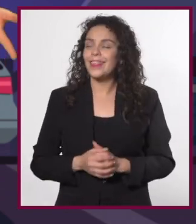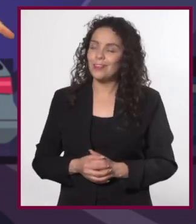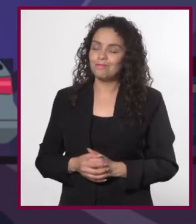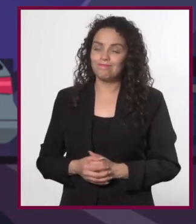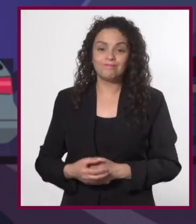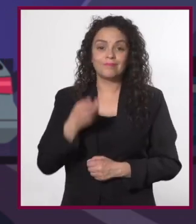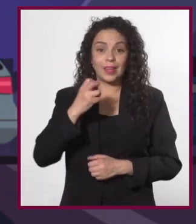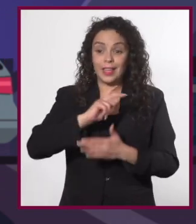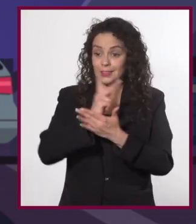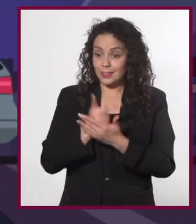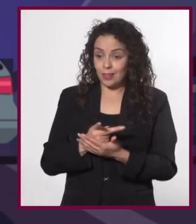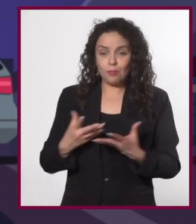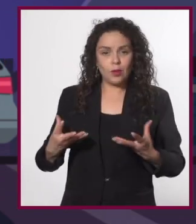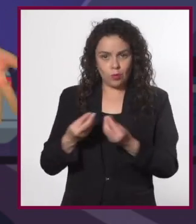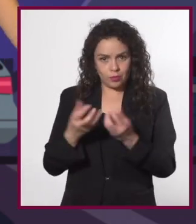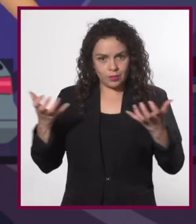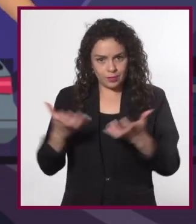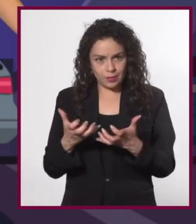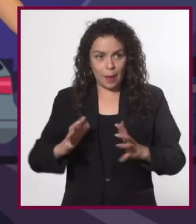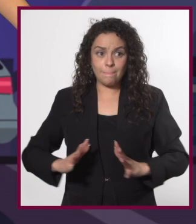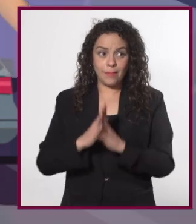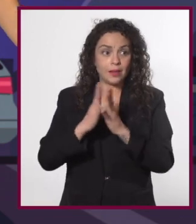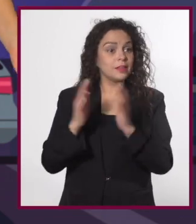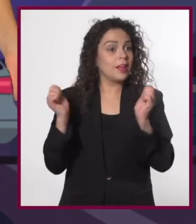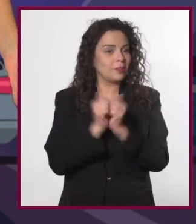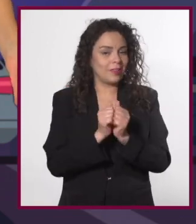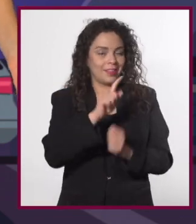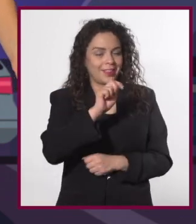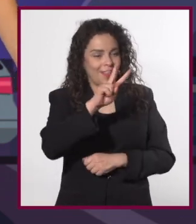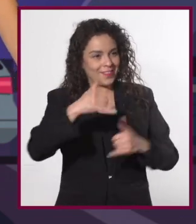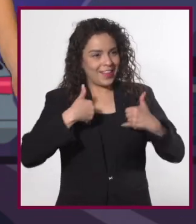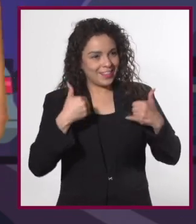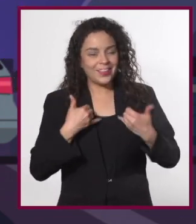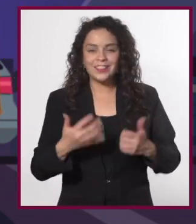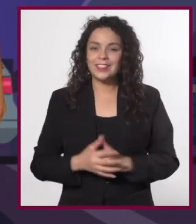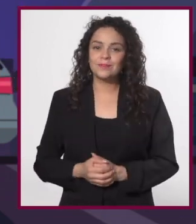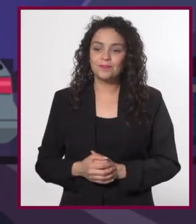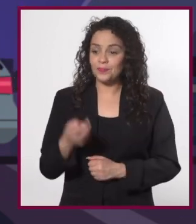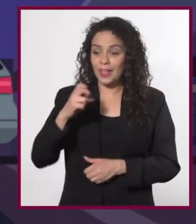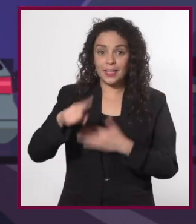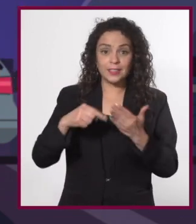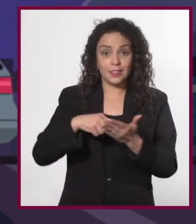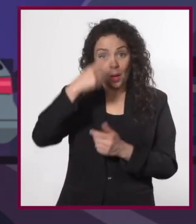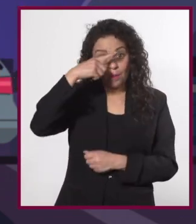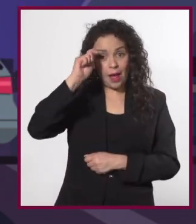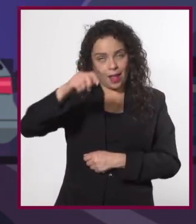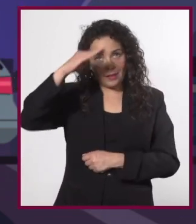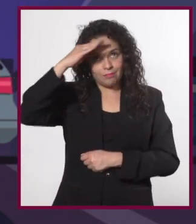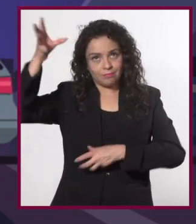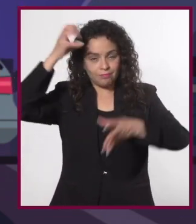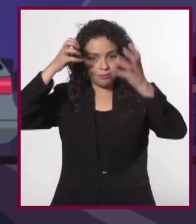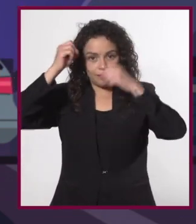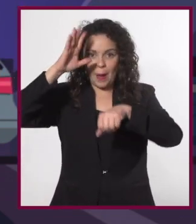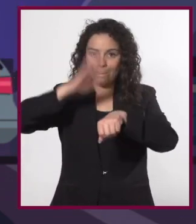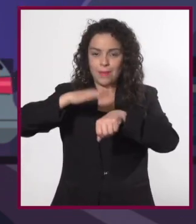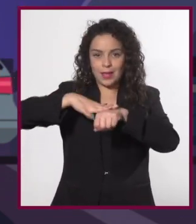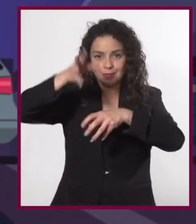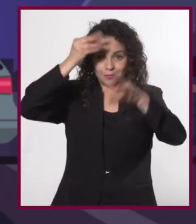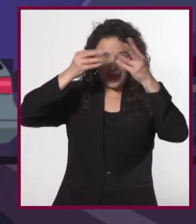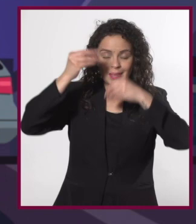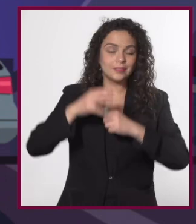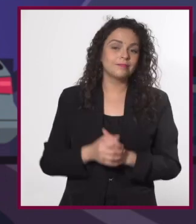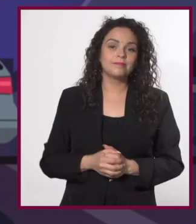Haz este programa con nosotros. Participa con Jóvenes en TV, un espacio de reflexión y construcción de